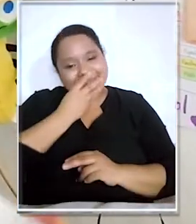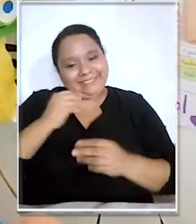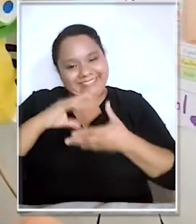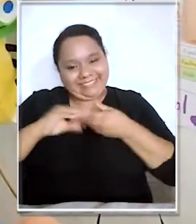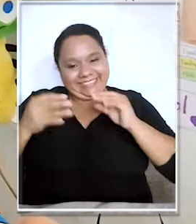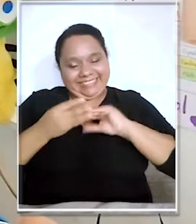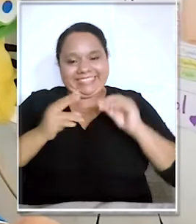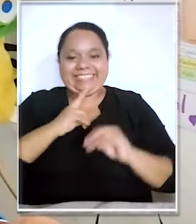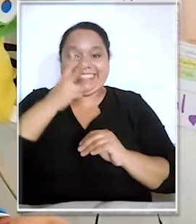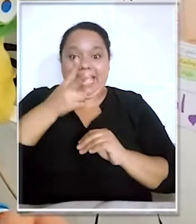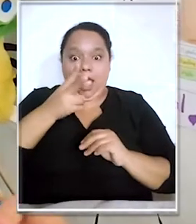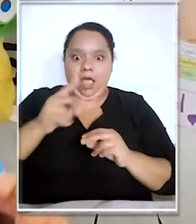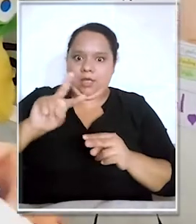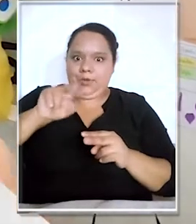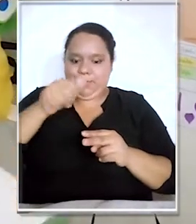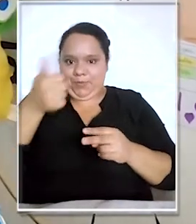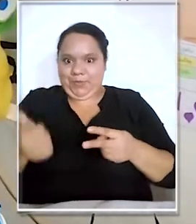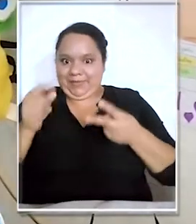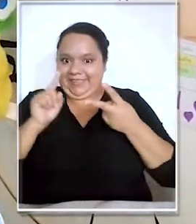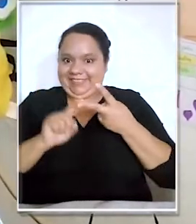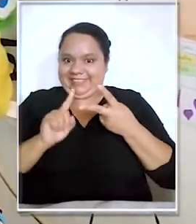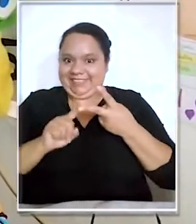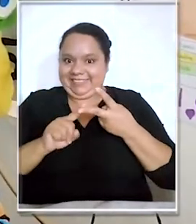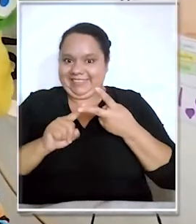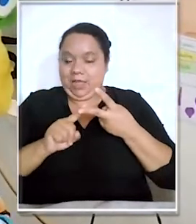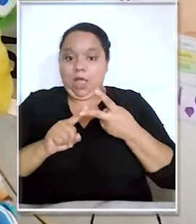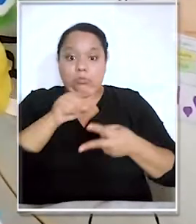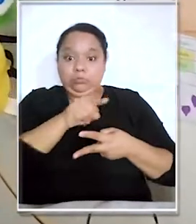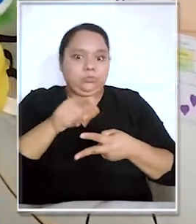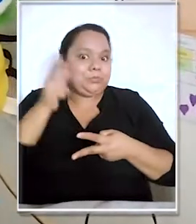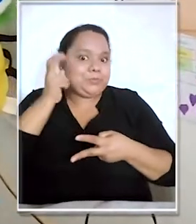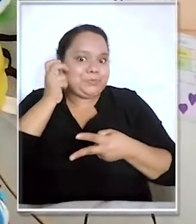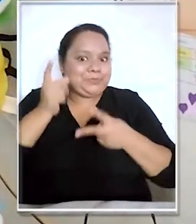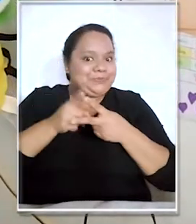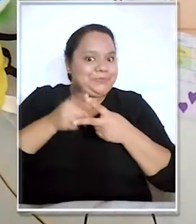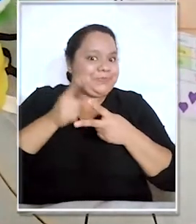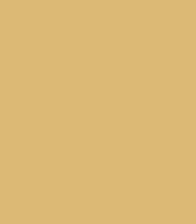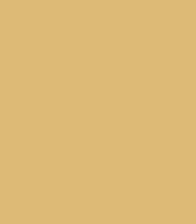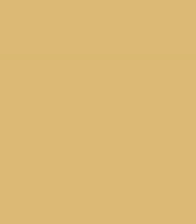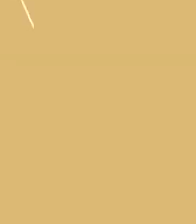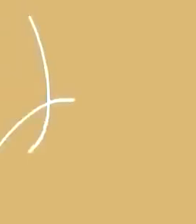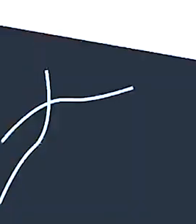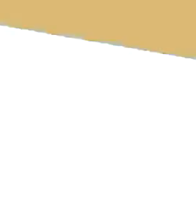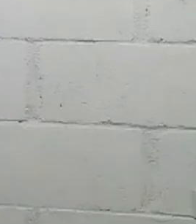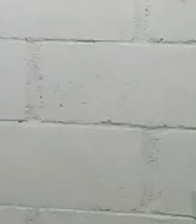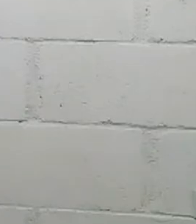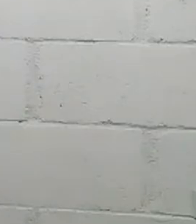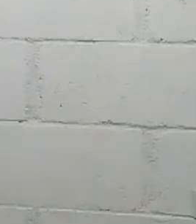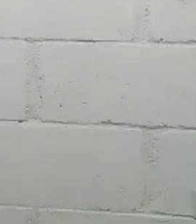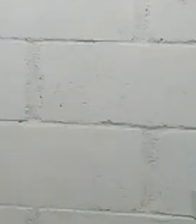¿verdad? Pero tengo otra que les voy a contar dentro de un momento. Ahora escúchenla en su lengua original.